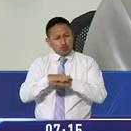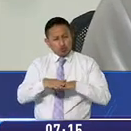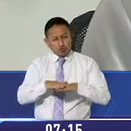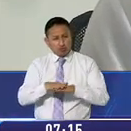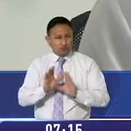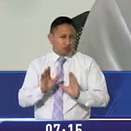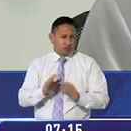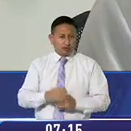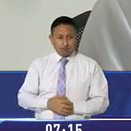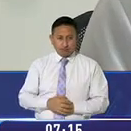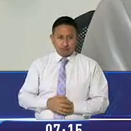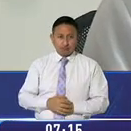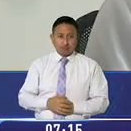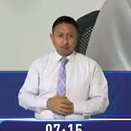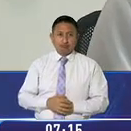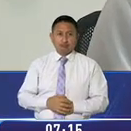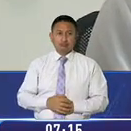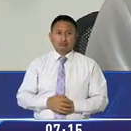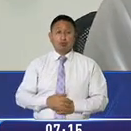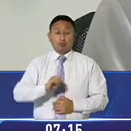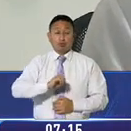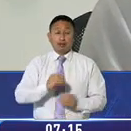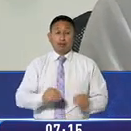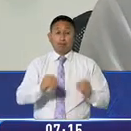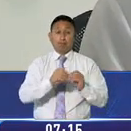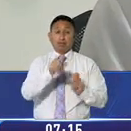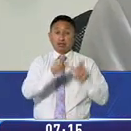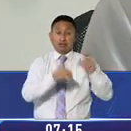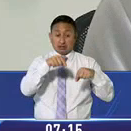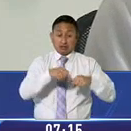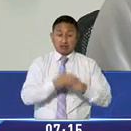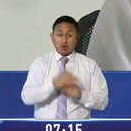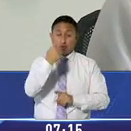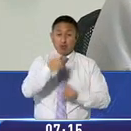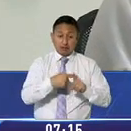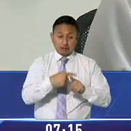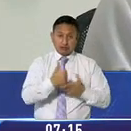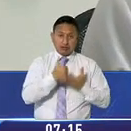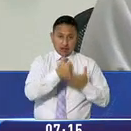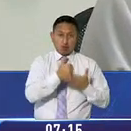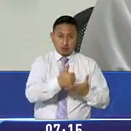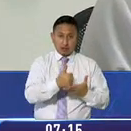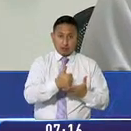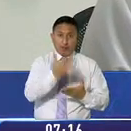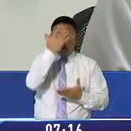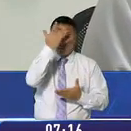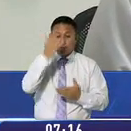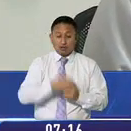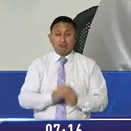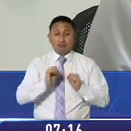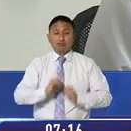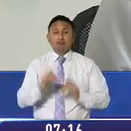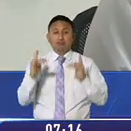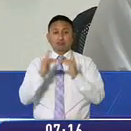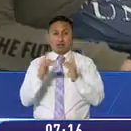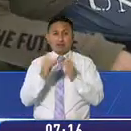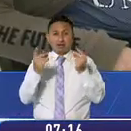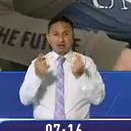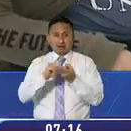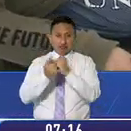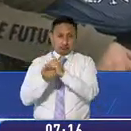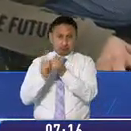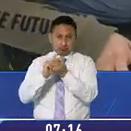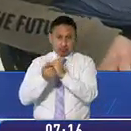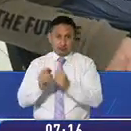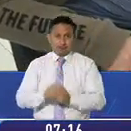nos ha permitido poder atender más pacientes durante un mes. ¿Por qué? La cama rota mucho más rápido. Un aumento acelerado